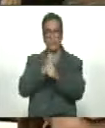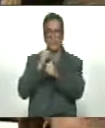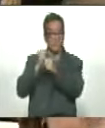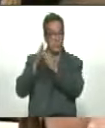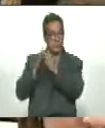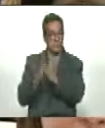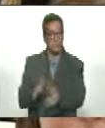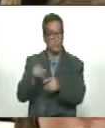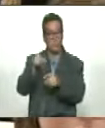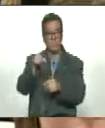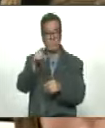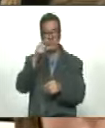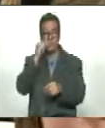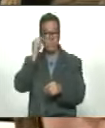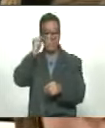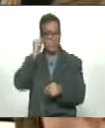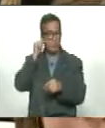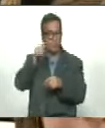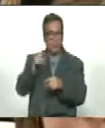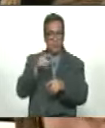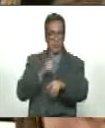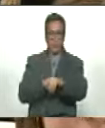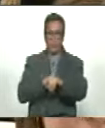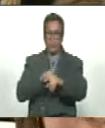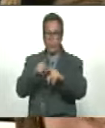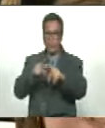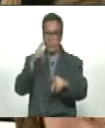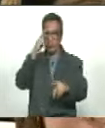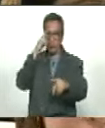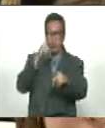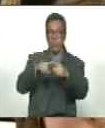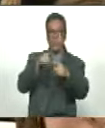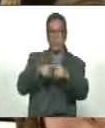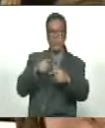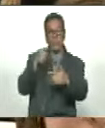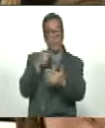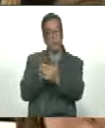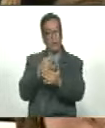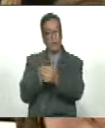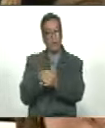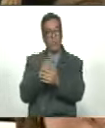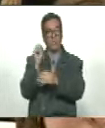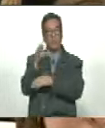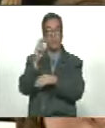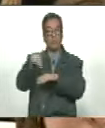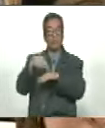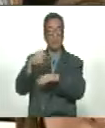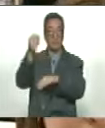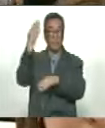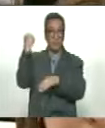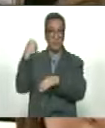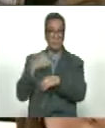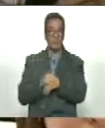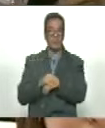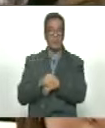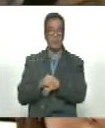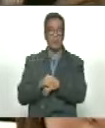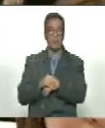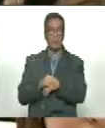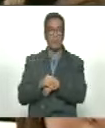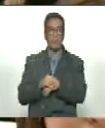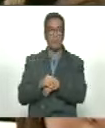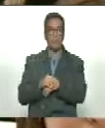nuestra trabajadora en la situación de honrar incluso deudas de la asamblea anterior